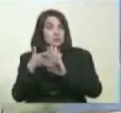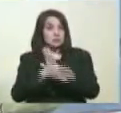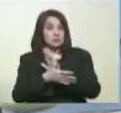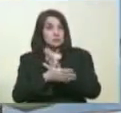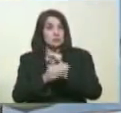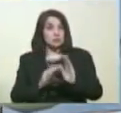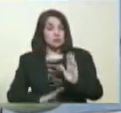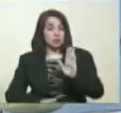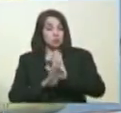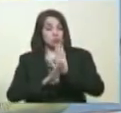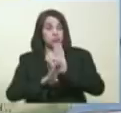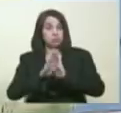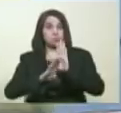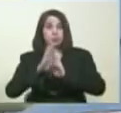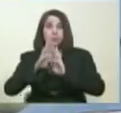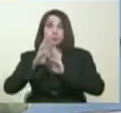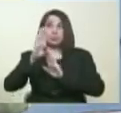prosperidad.